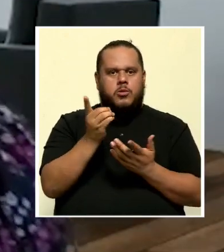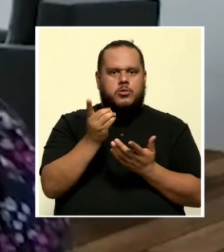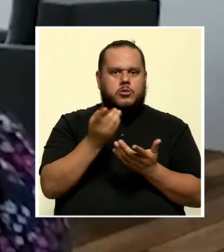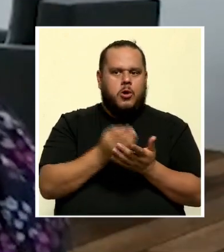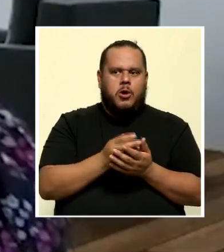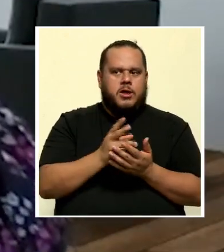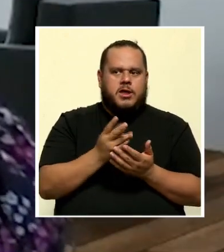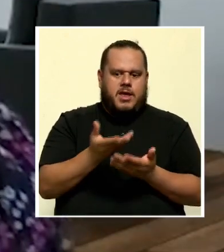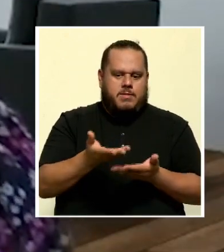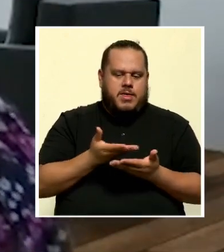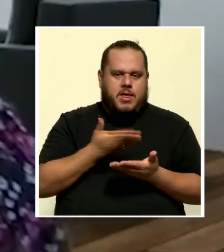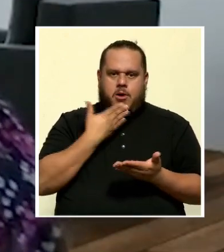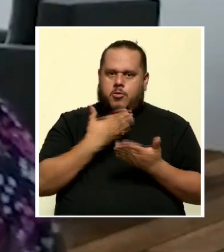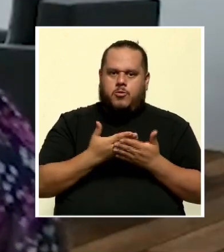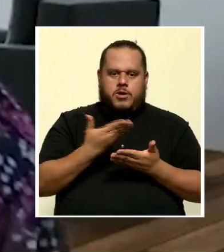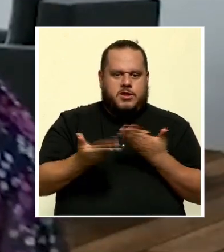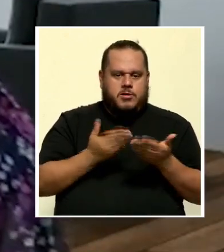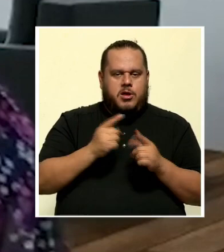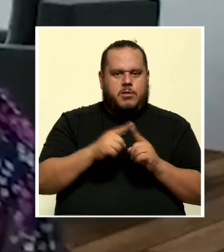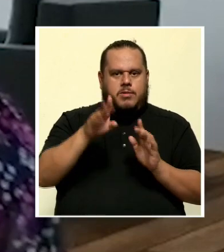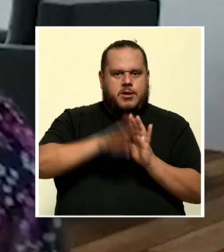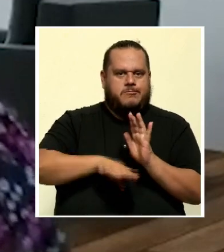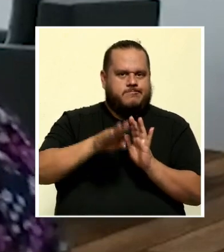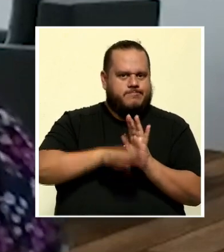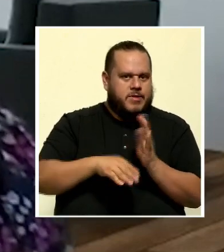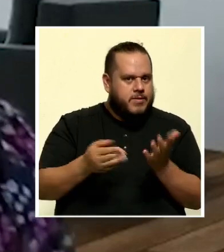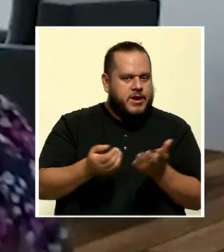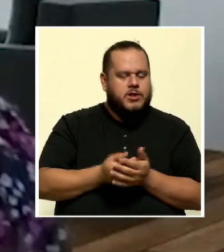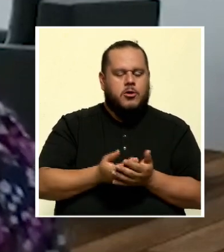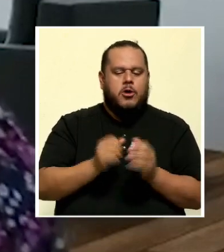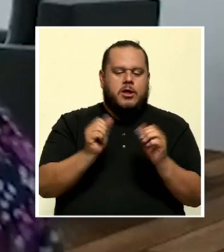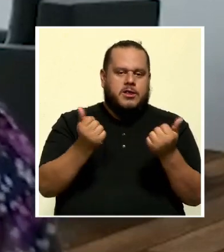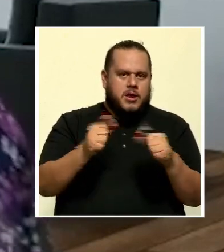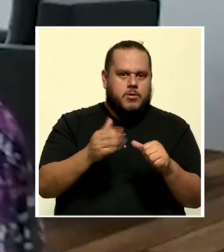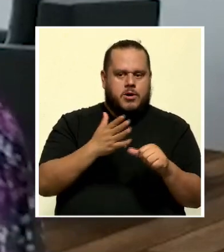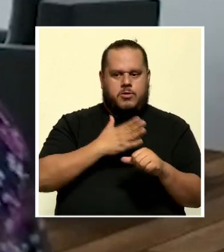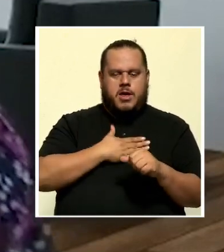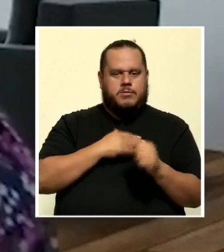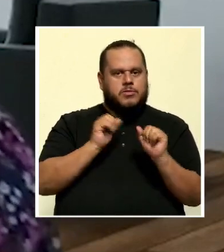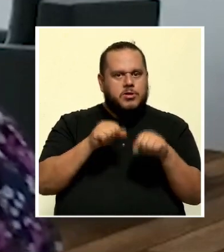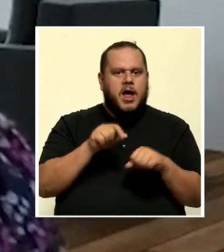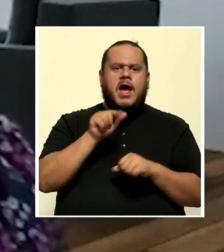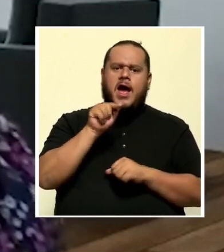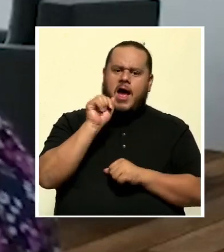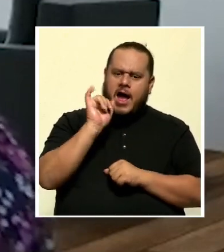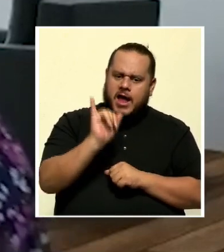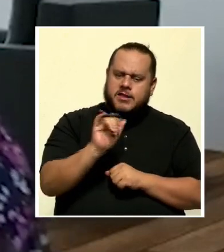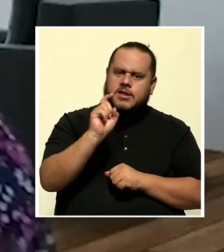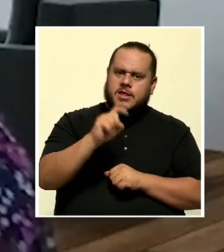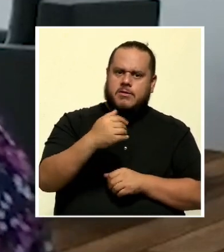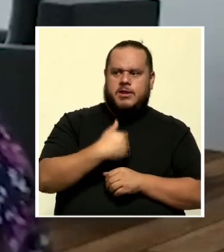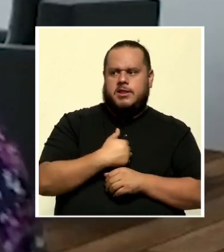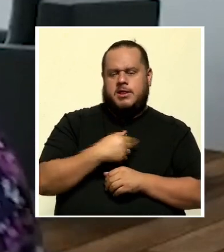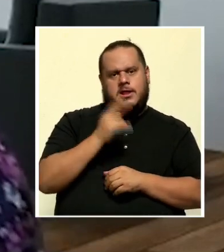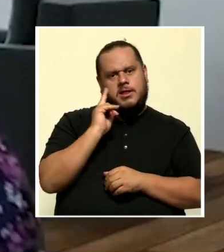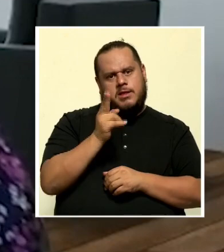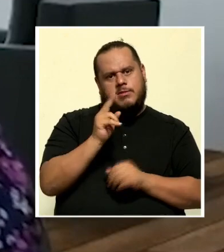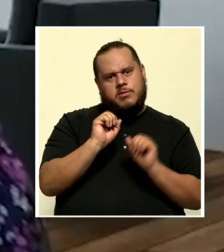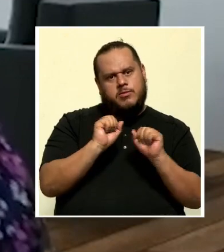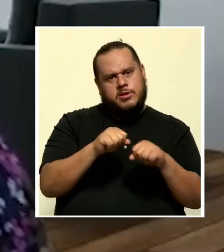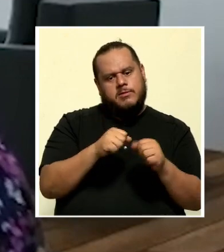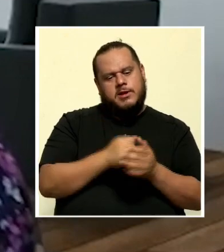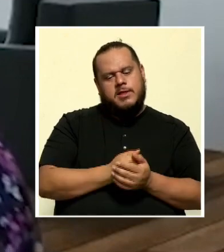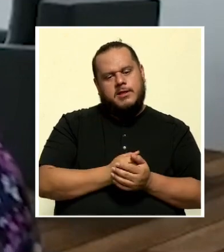buen servicio pero que tiene un costo menor de acuerdo con mis posibilidades, así debería de tener esa misma